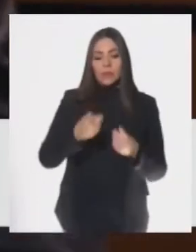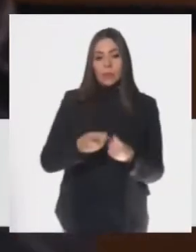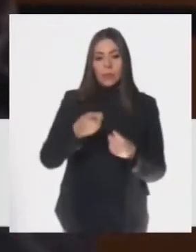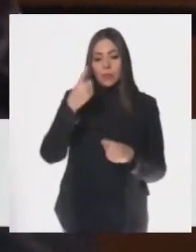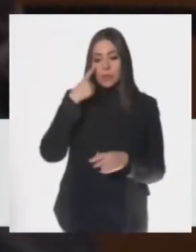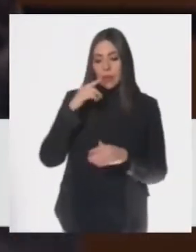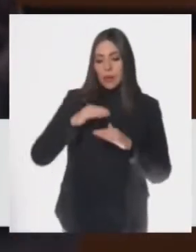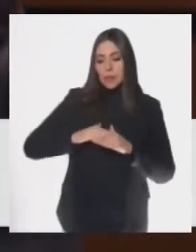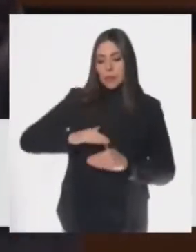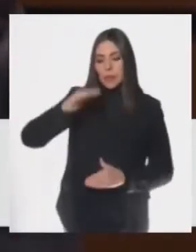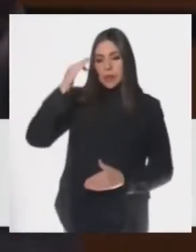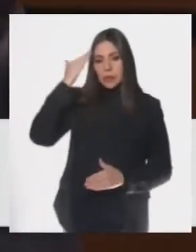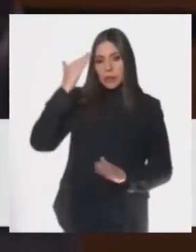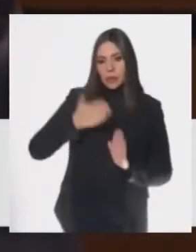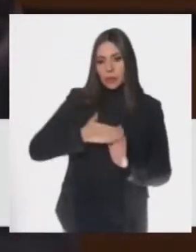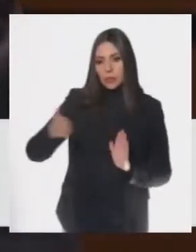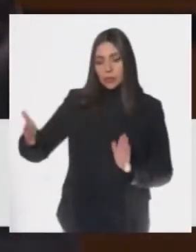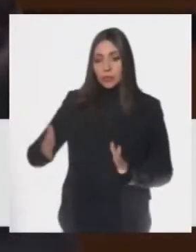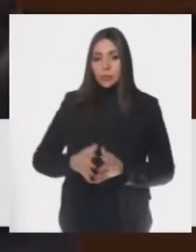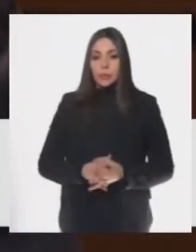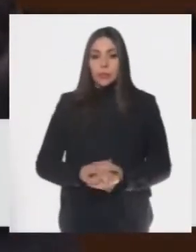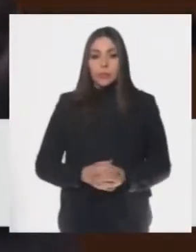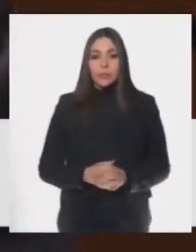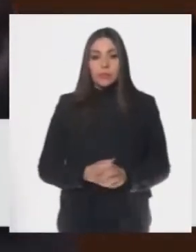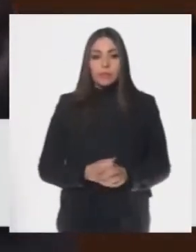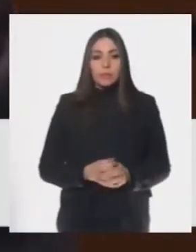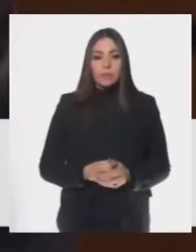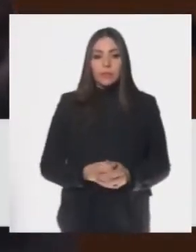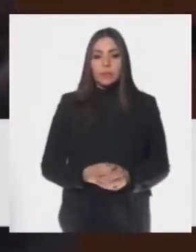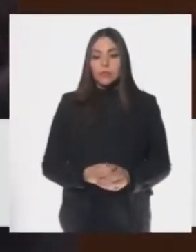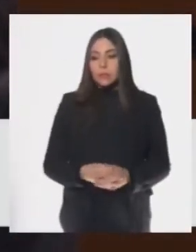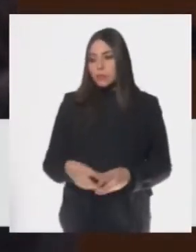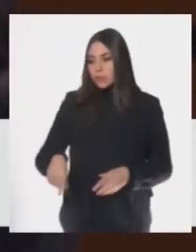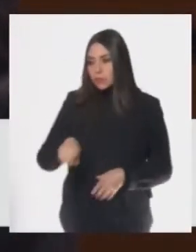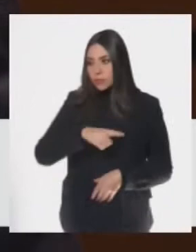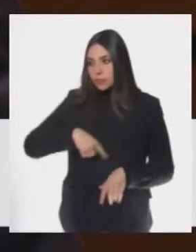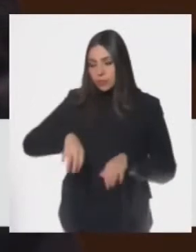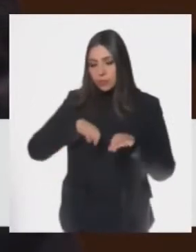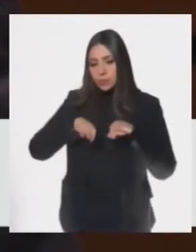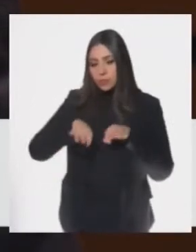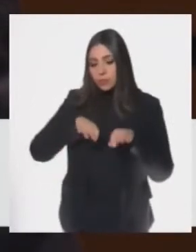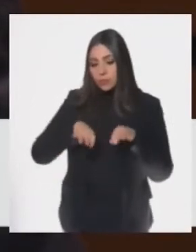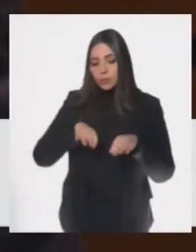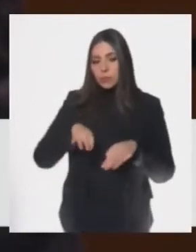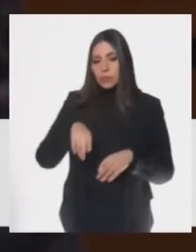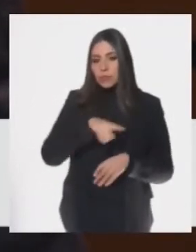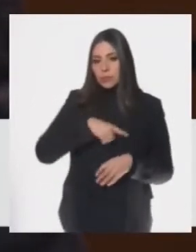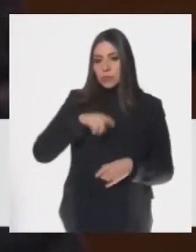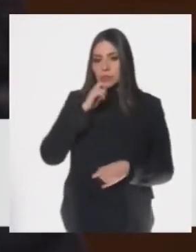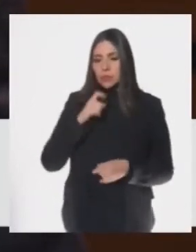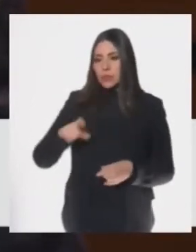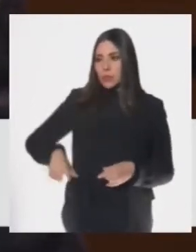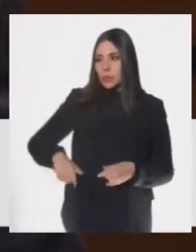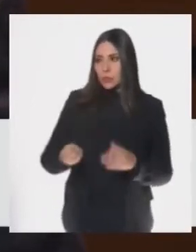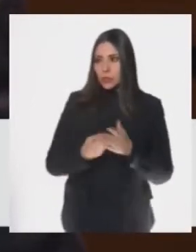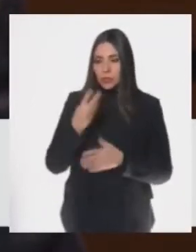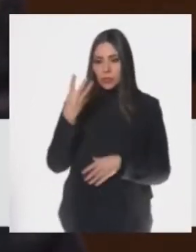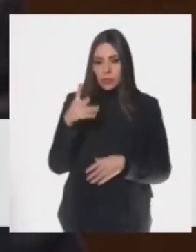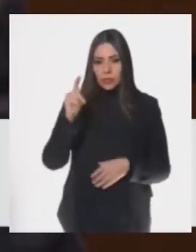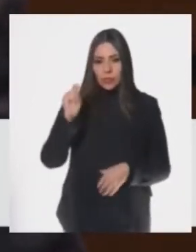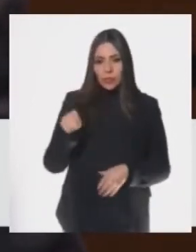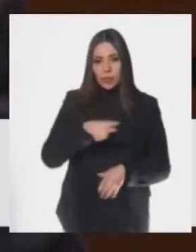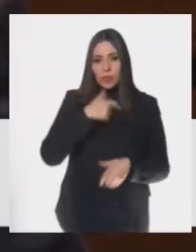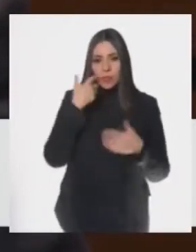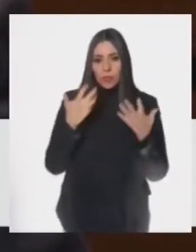la ampliación de este. Quienes constituimos la Cuarta Transformación, buscamos que todas las personas y en especial